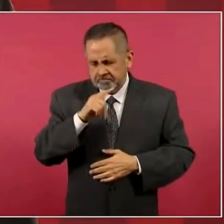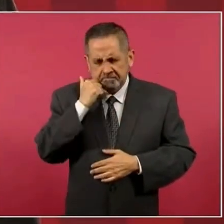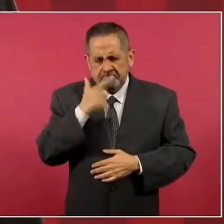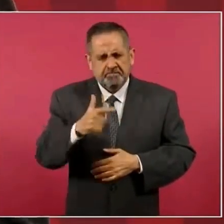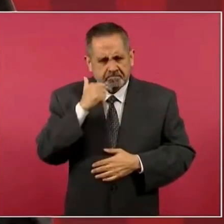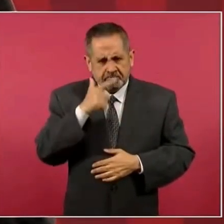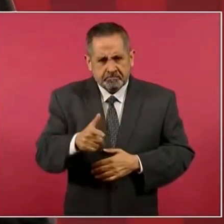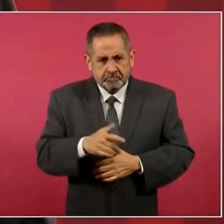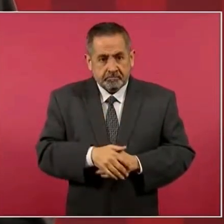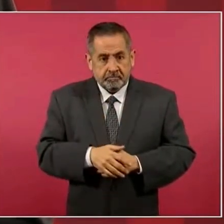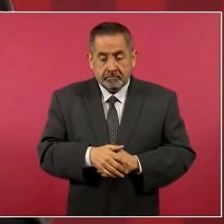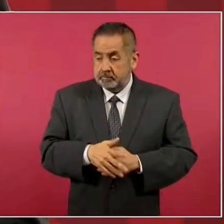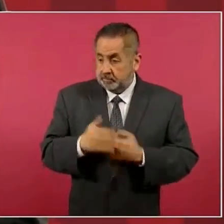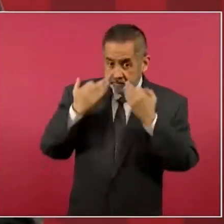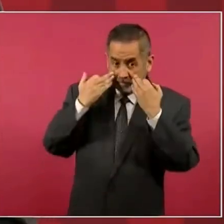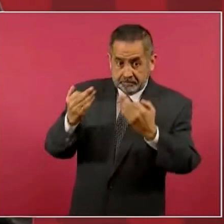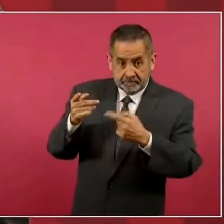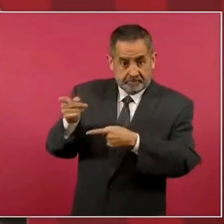avanza. Aquí está